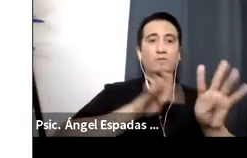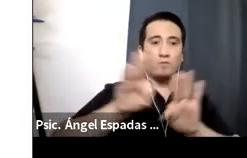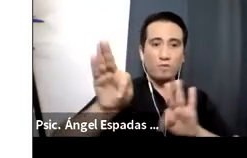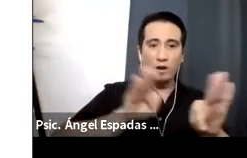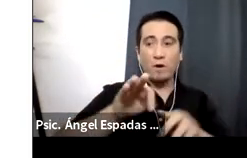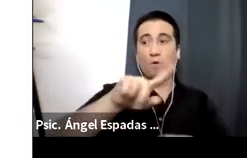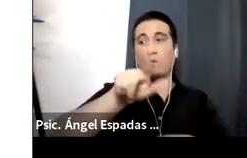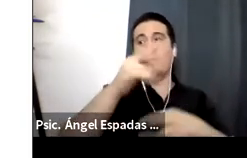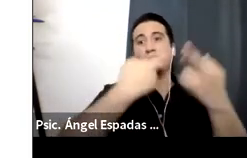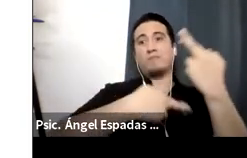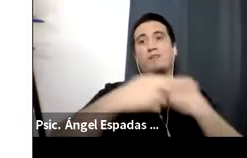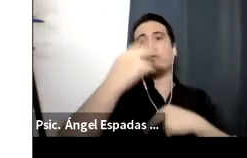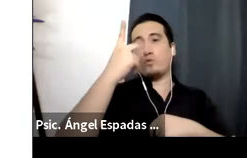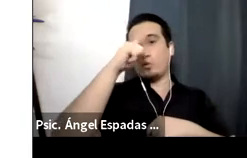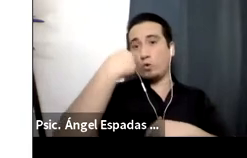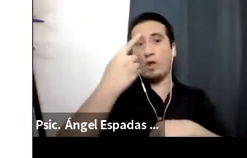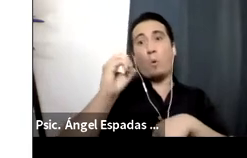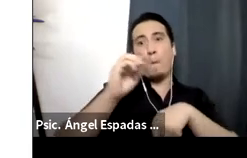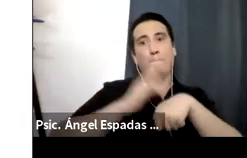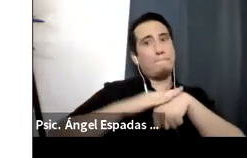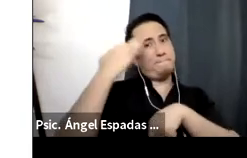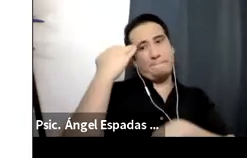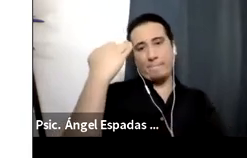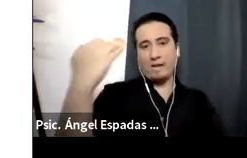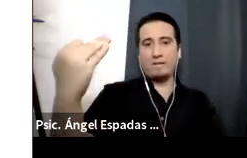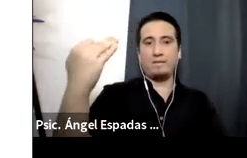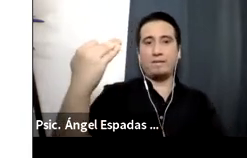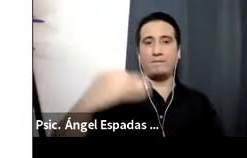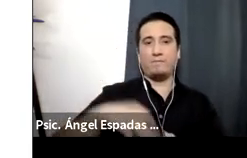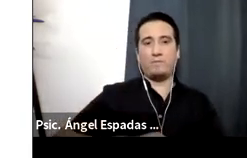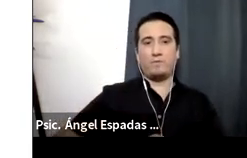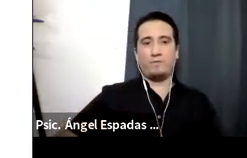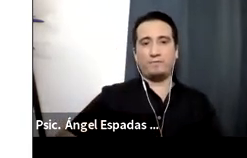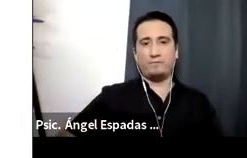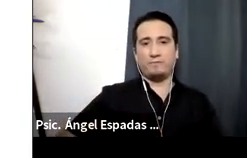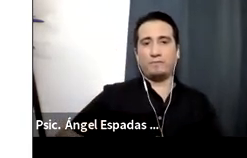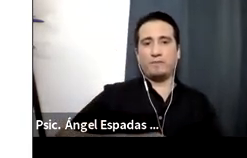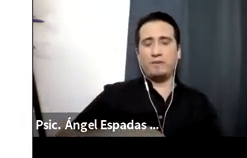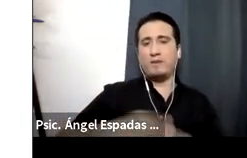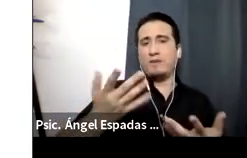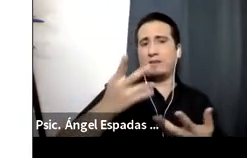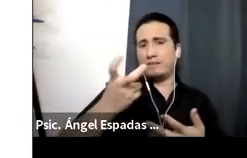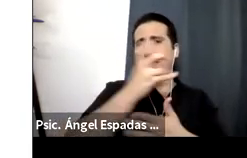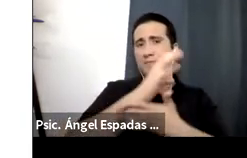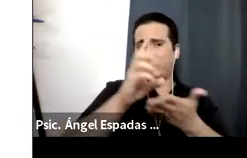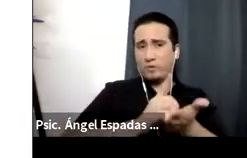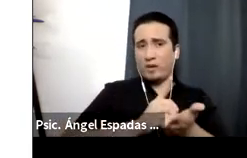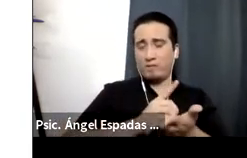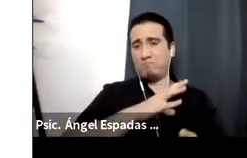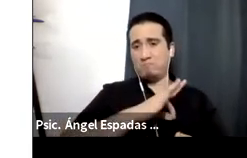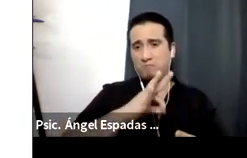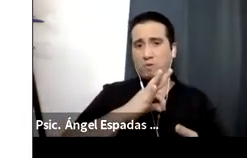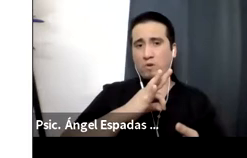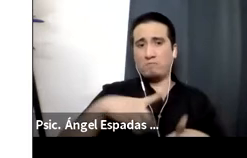otras 2 horas o más. Y entonces, ¿qué tan vivibles, no? Son estas ciudades. Entonces, por eso de ahí es